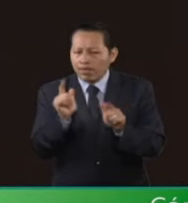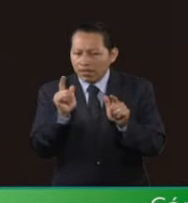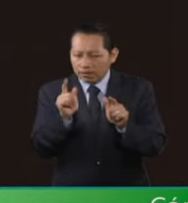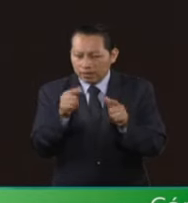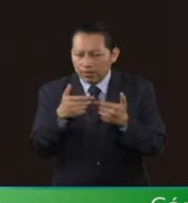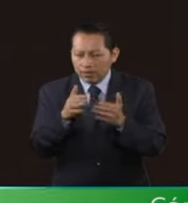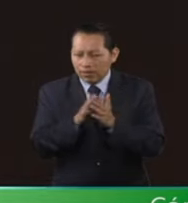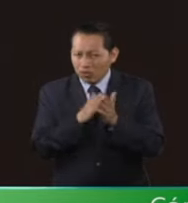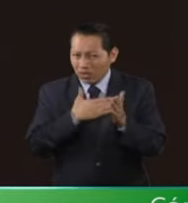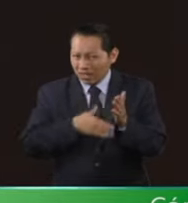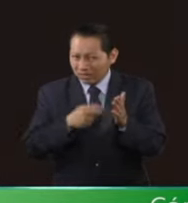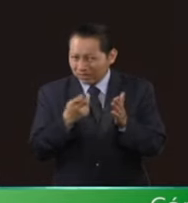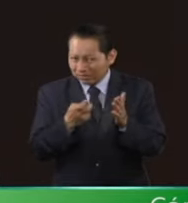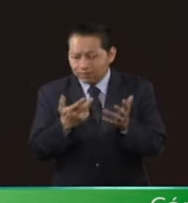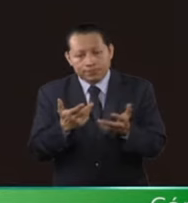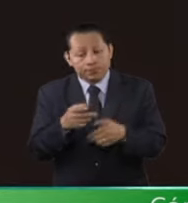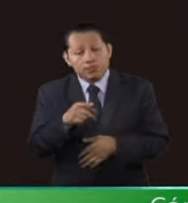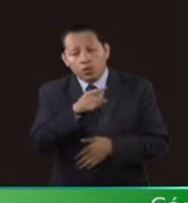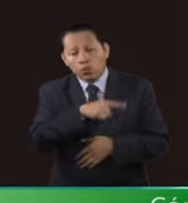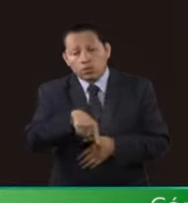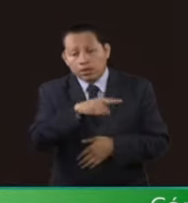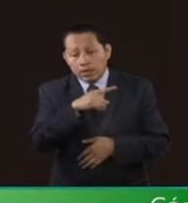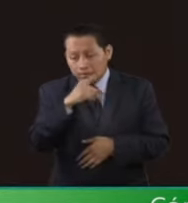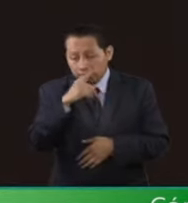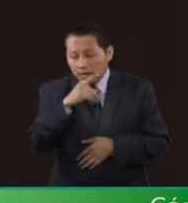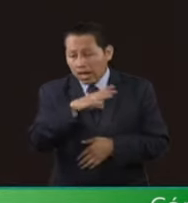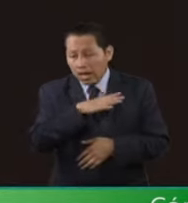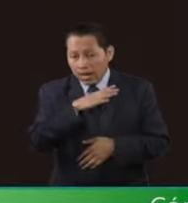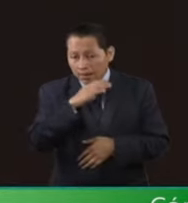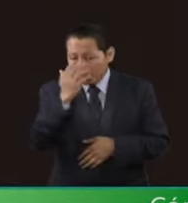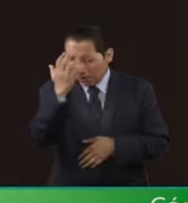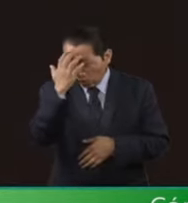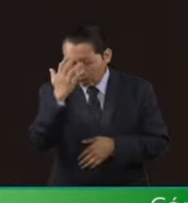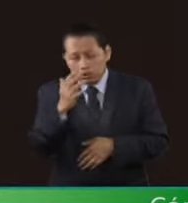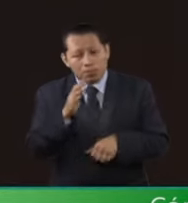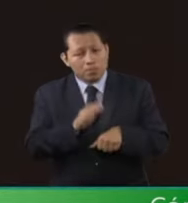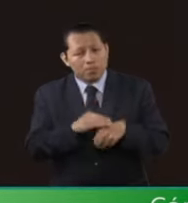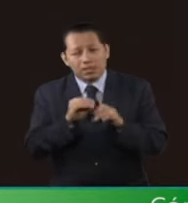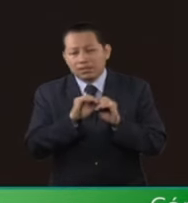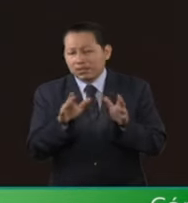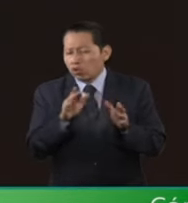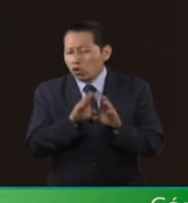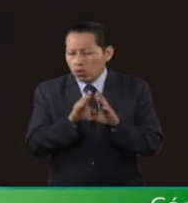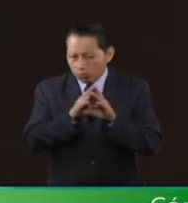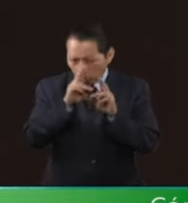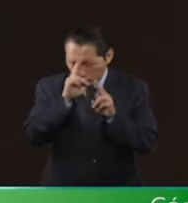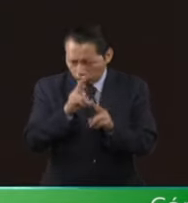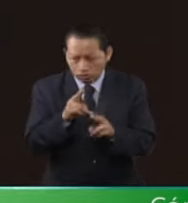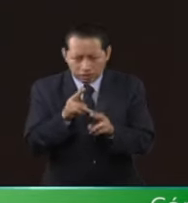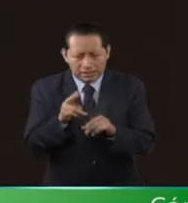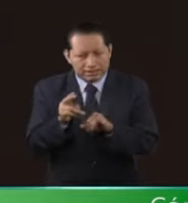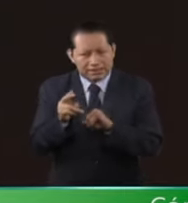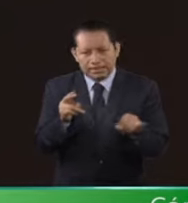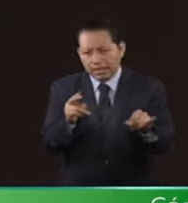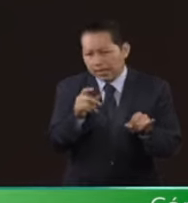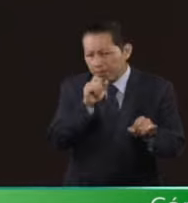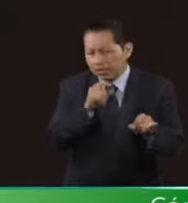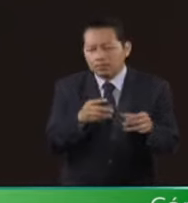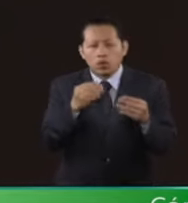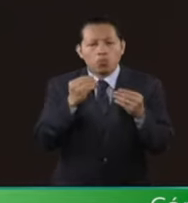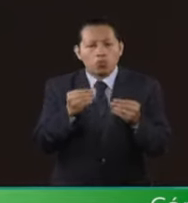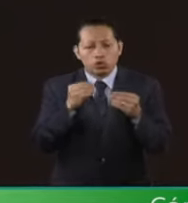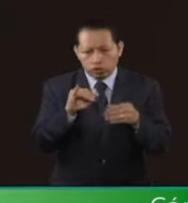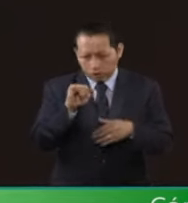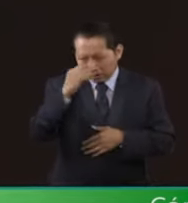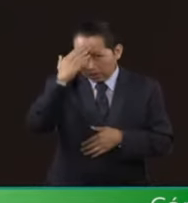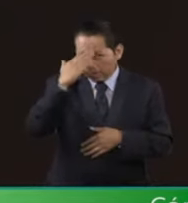la democracia. Son ustedes la vergüenza más nítida de los honorables causas de la izquierda que muchos sí